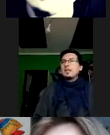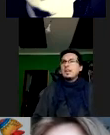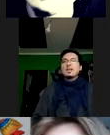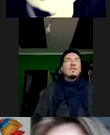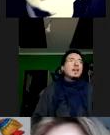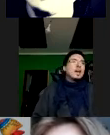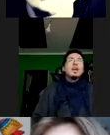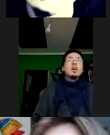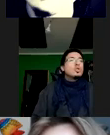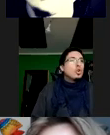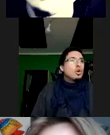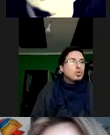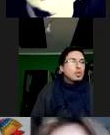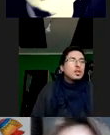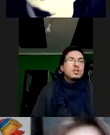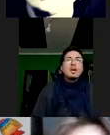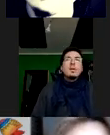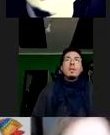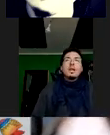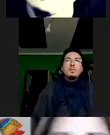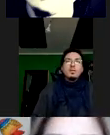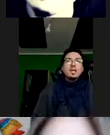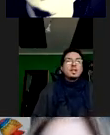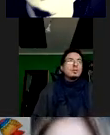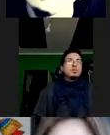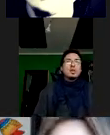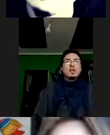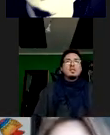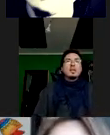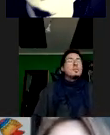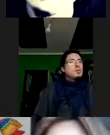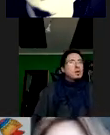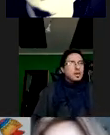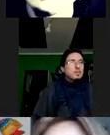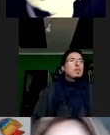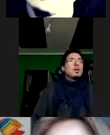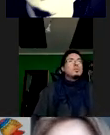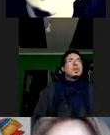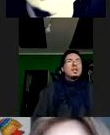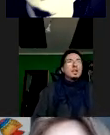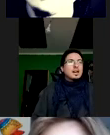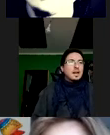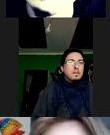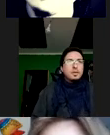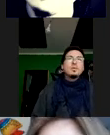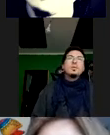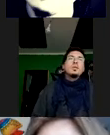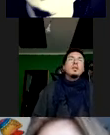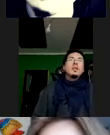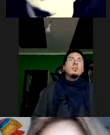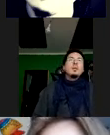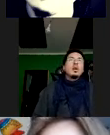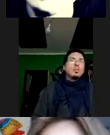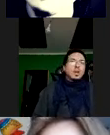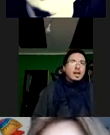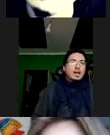Kiara, Matías, Rafaela. Todos ustedes van a responder esta pregunta en el chat. ¿Por qué? Porque esta respuesta que ustedes